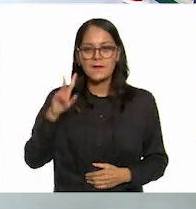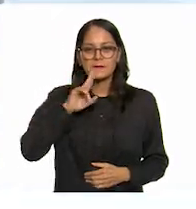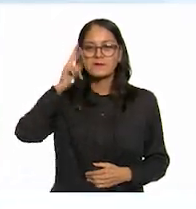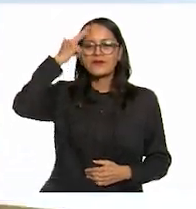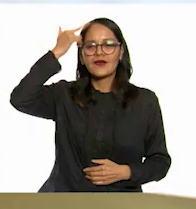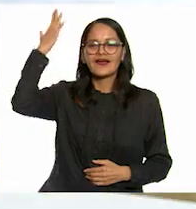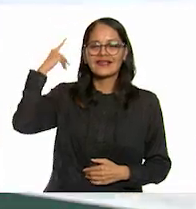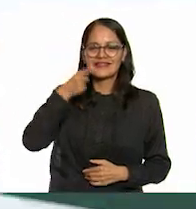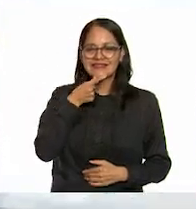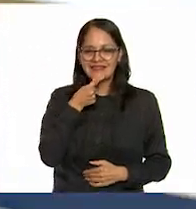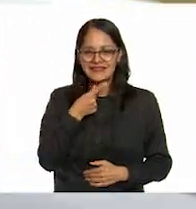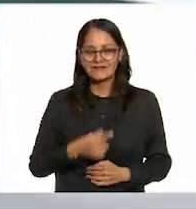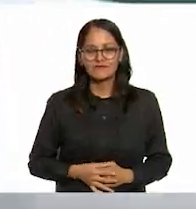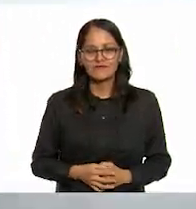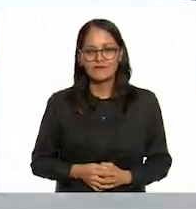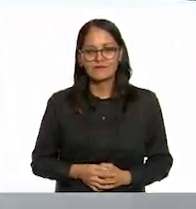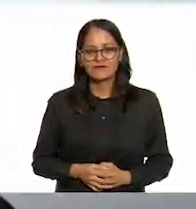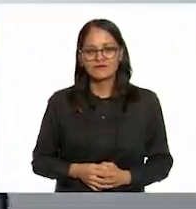no